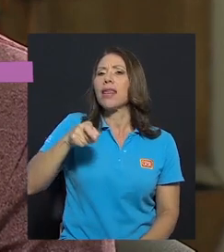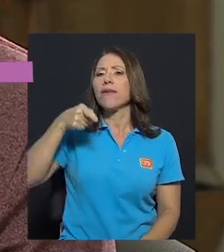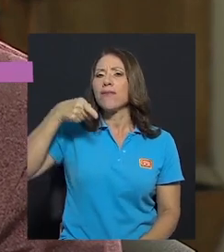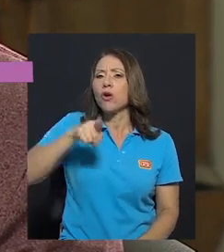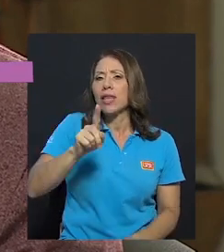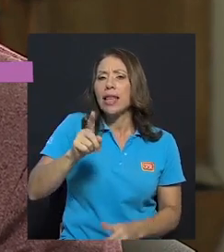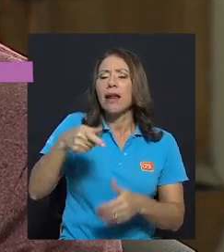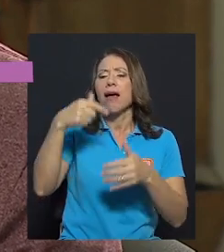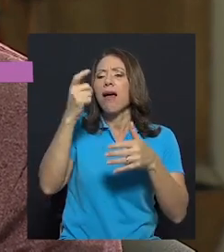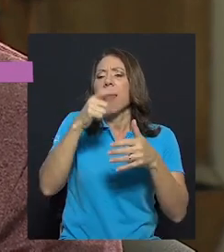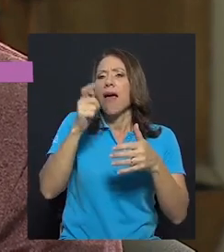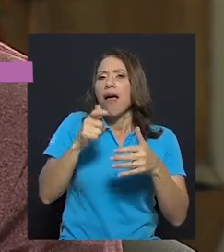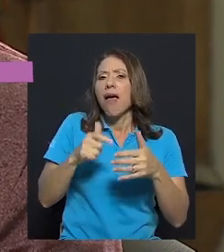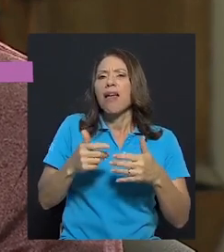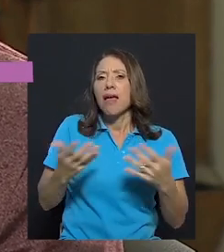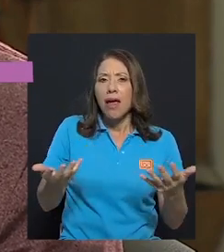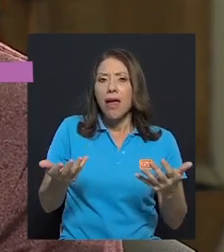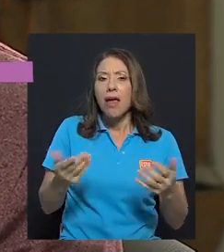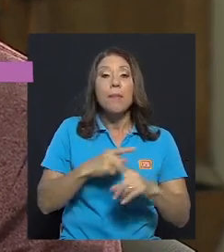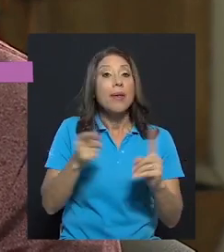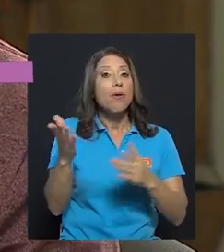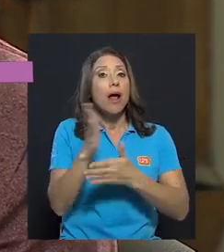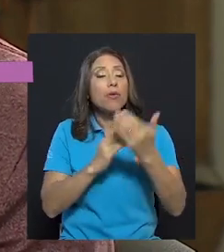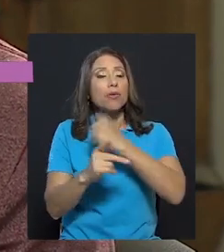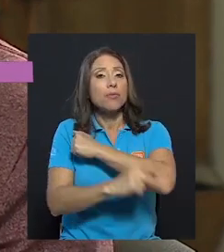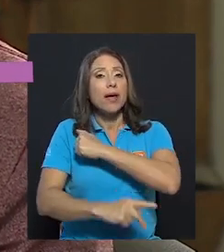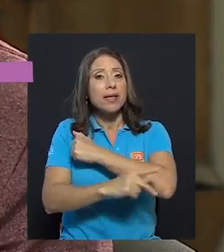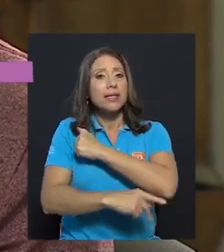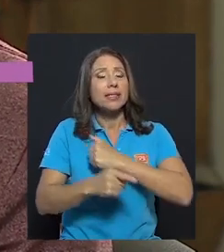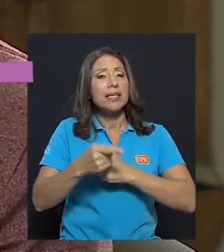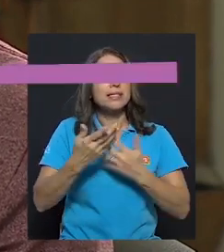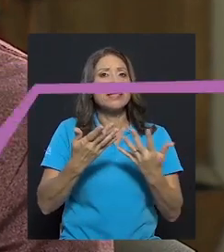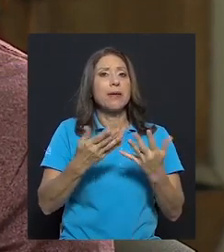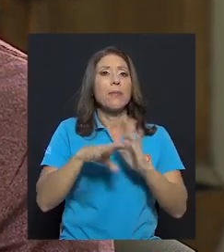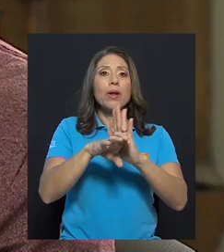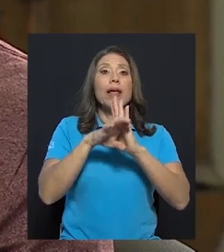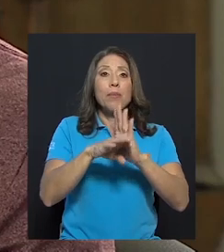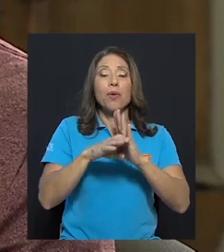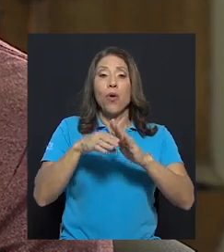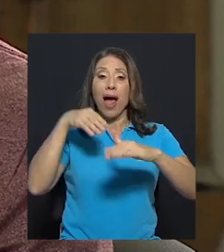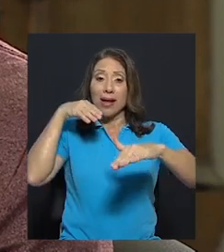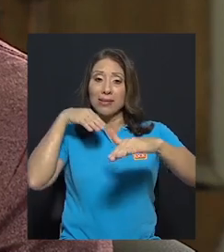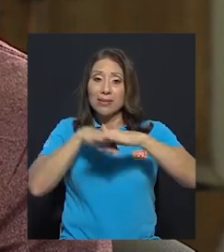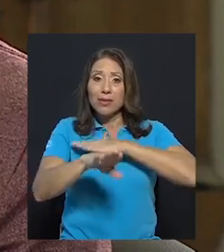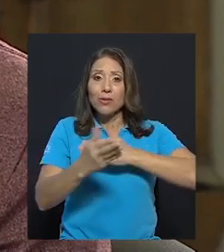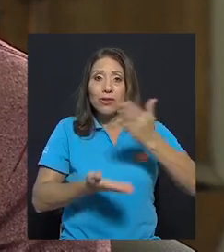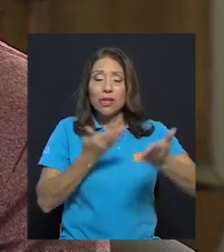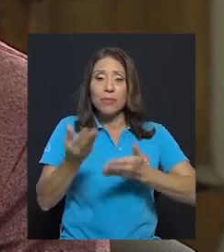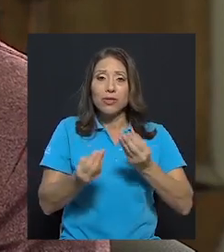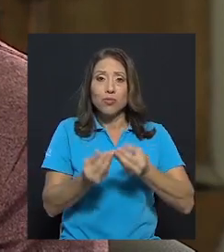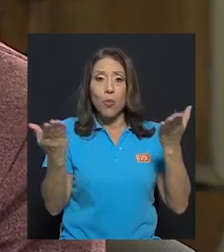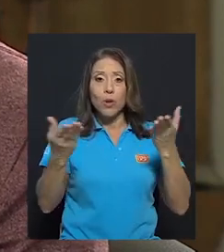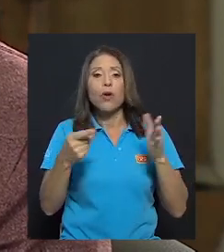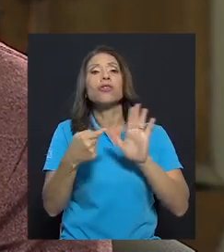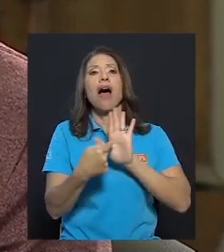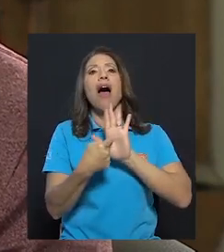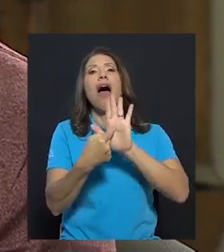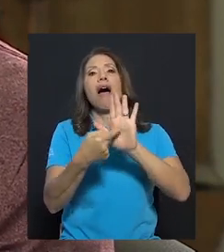Hay países en donde la violencia, por ejemplo, se manifiesta como en el acceso a los servicios públicos. Entonces,